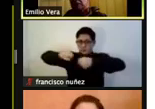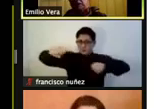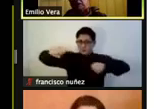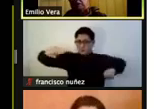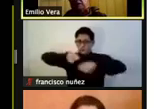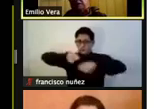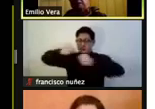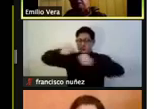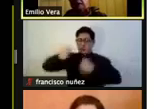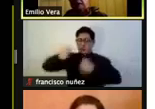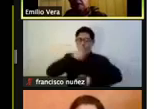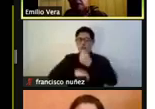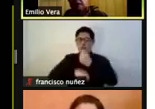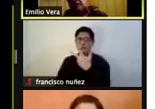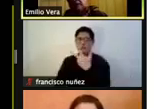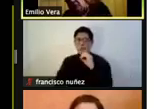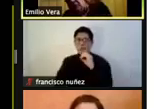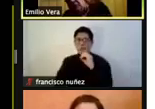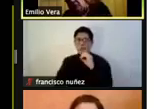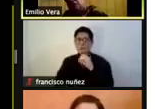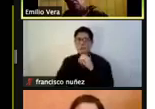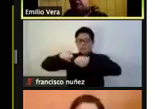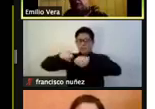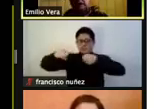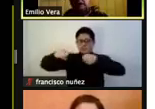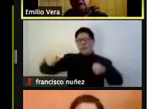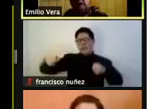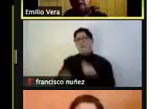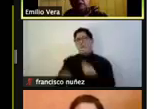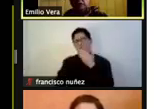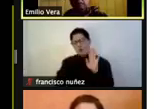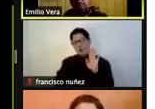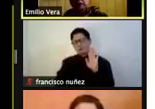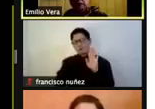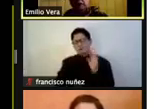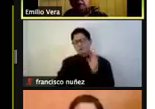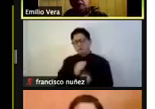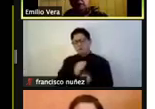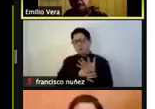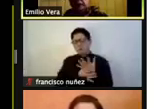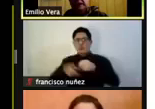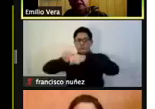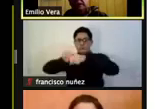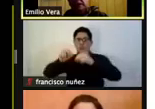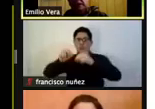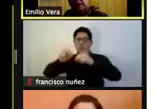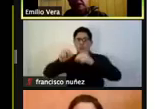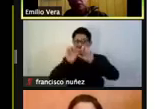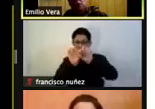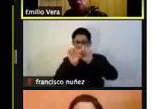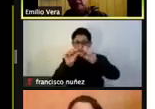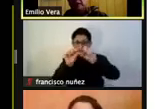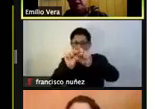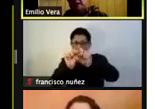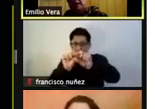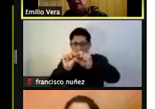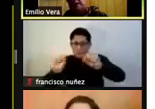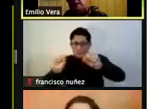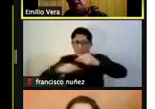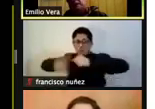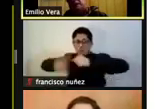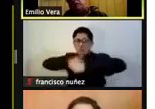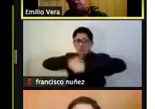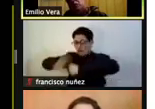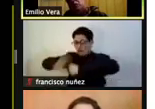esto ha evolucionado de una manera increíble, pero este es el rollo de cable. Aquí hay enrollado una manguera